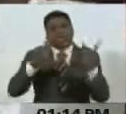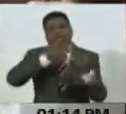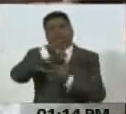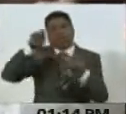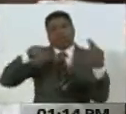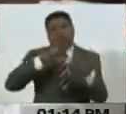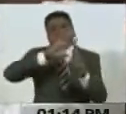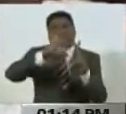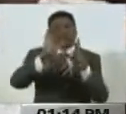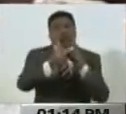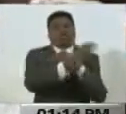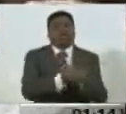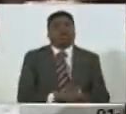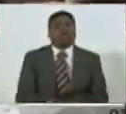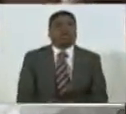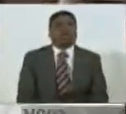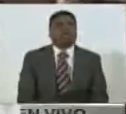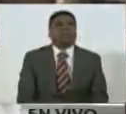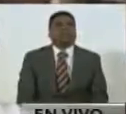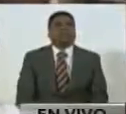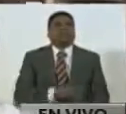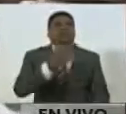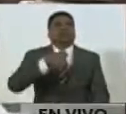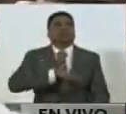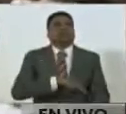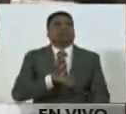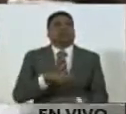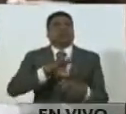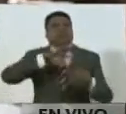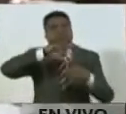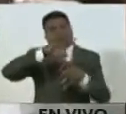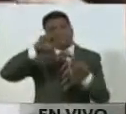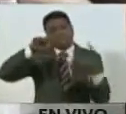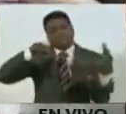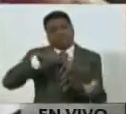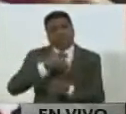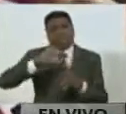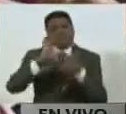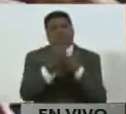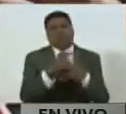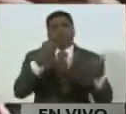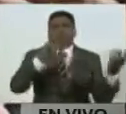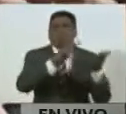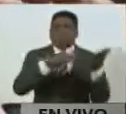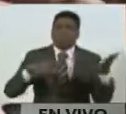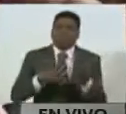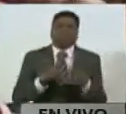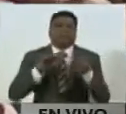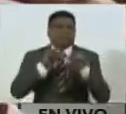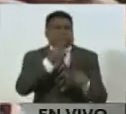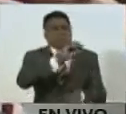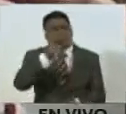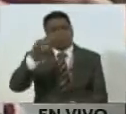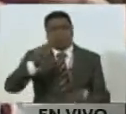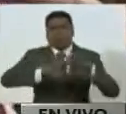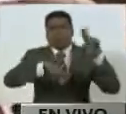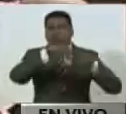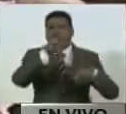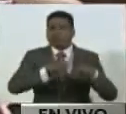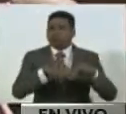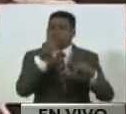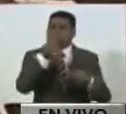cultural. Entonces, bueno, andamos dándole fuerza, pues la revolución cultural de Ali es una parte fundamental dentro de ese llamado, dentro de esa construcción